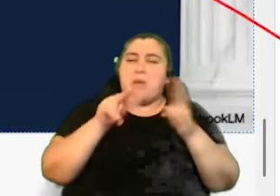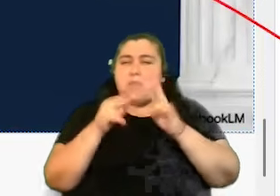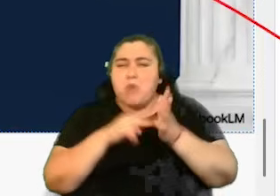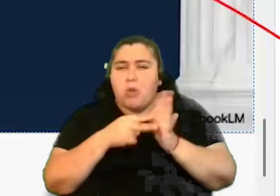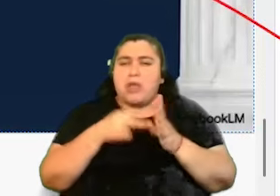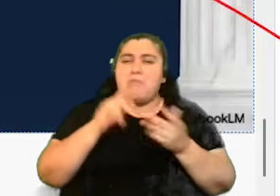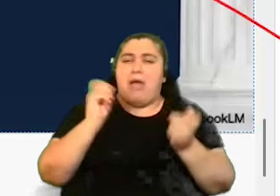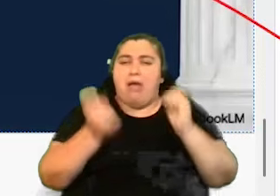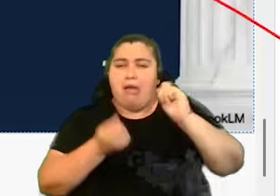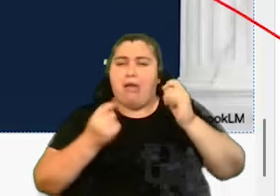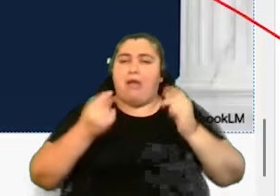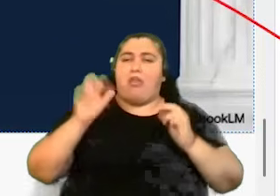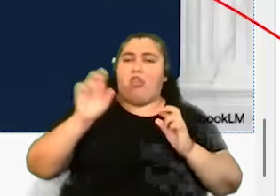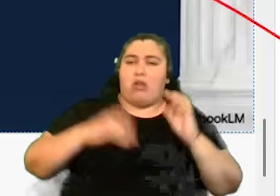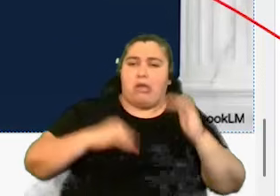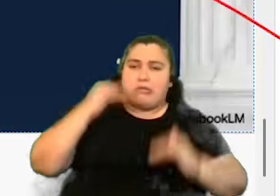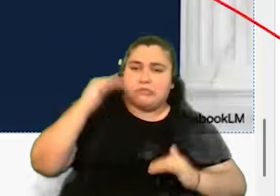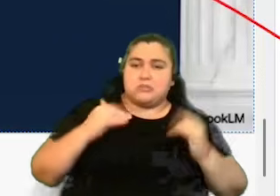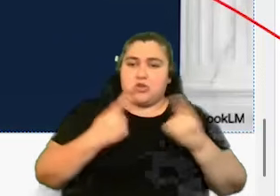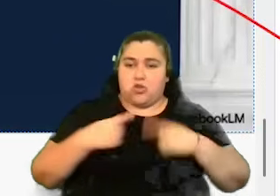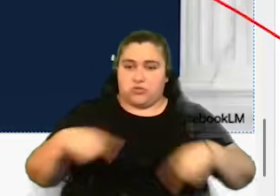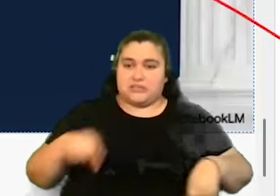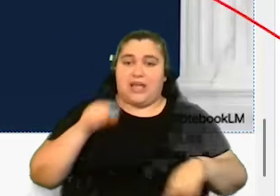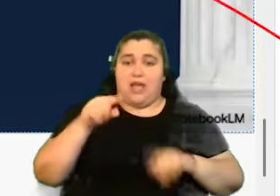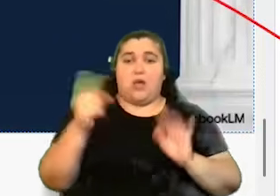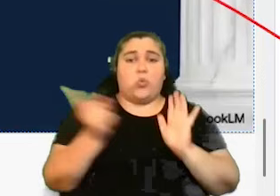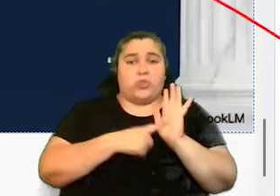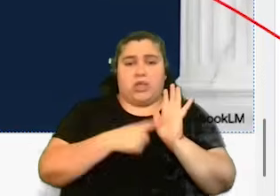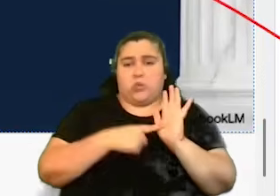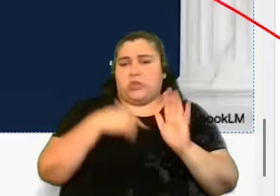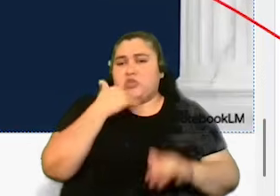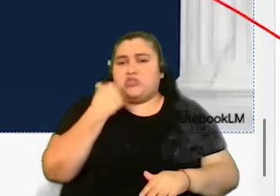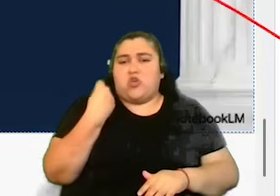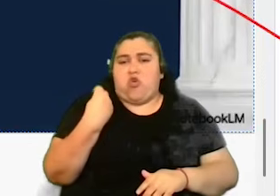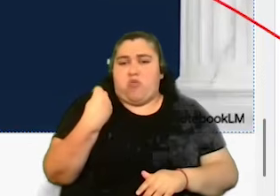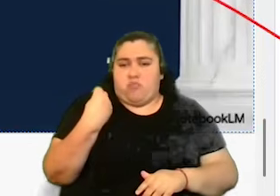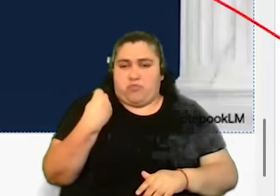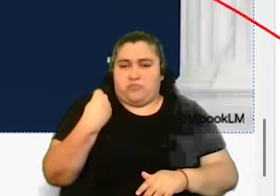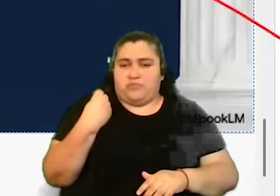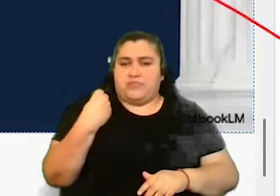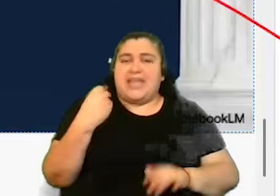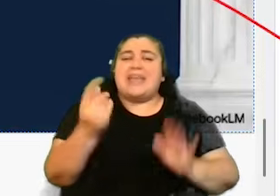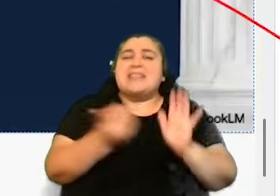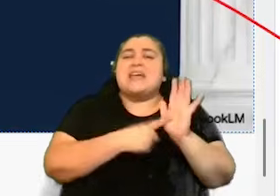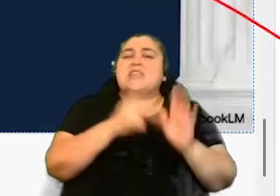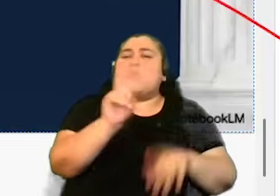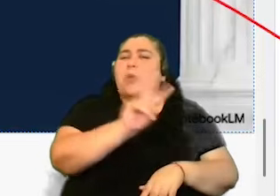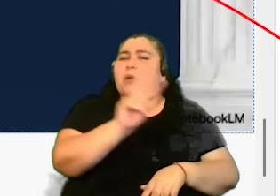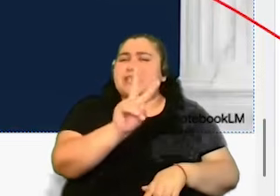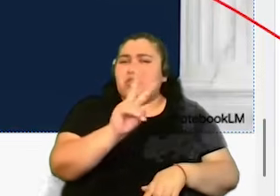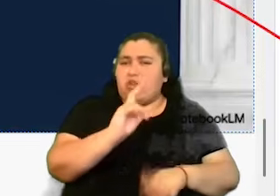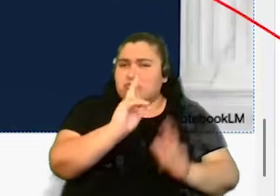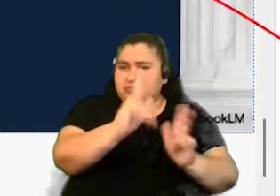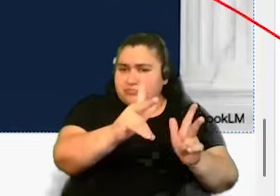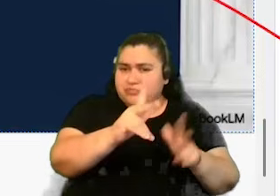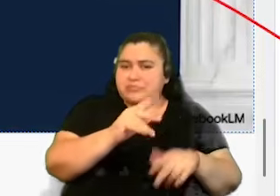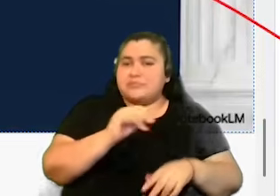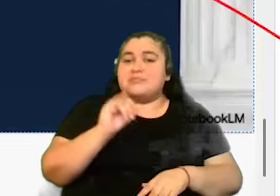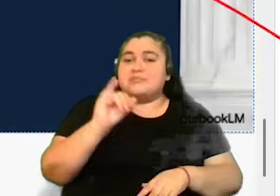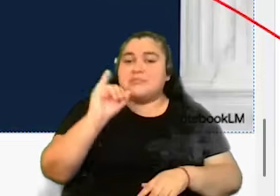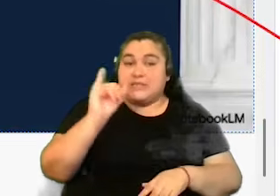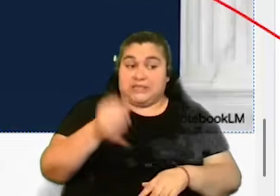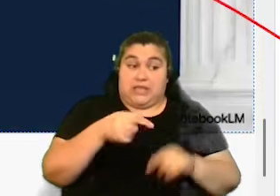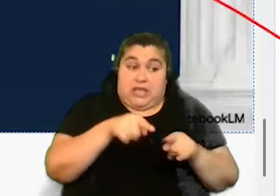cambiaria. Hay un decreto, no me acuerdo en este momento El decreto pero 22, pero, Claudia, 22 del ese 2001. decreto sigue